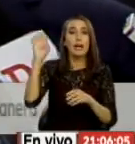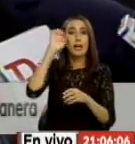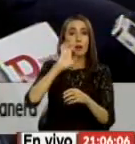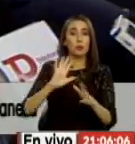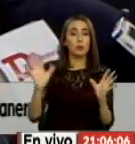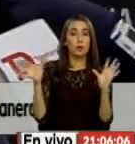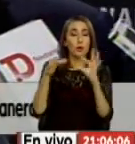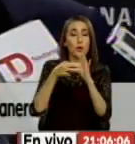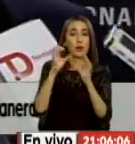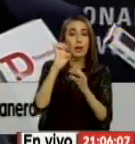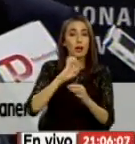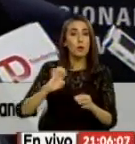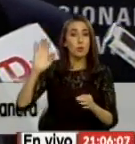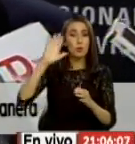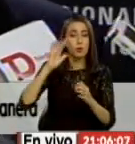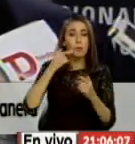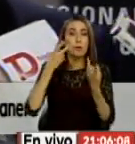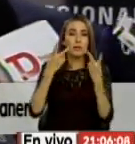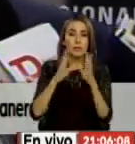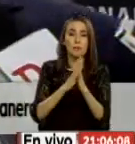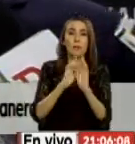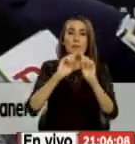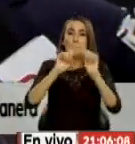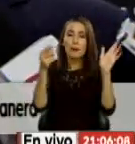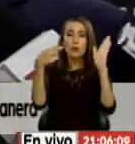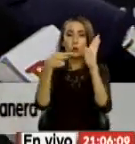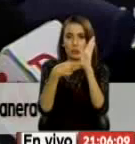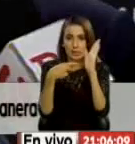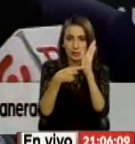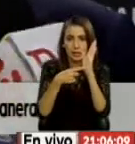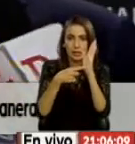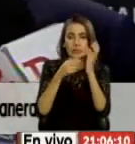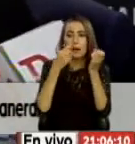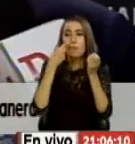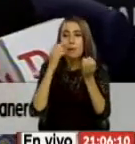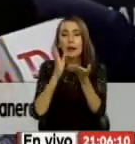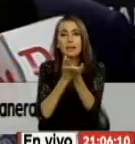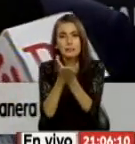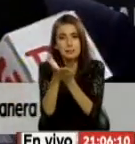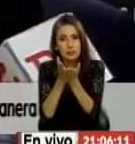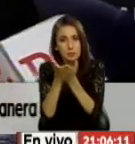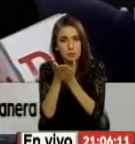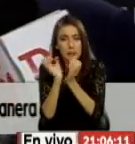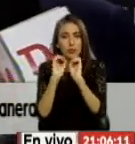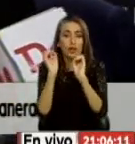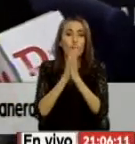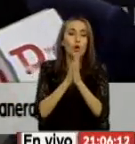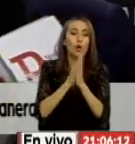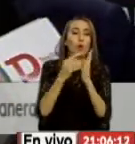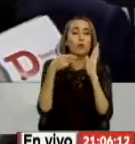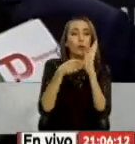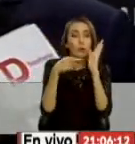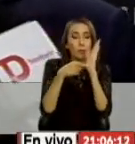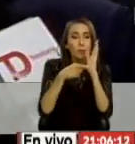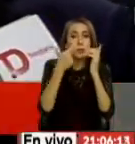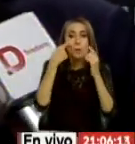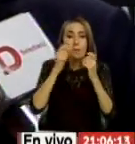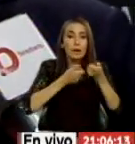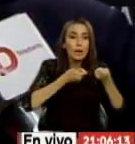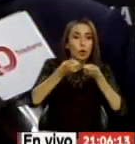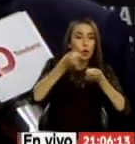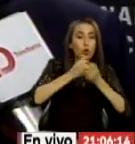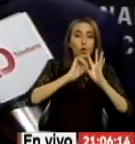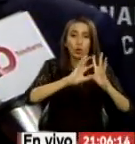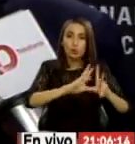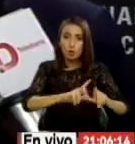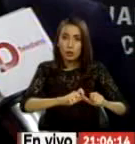como les digo, mientras sea una tasa de servicios, mientras tenga un concepto en el caso de combatir la corrupción, el contrabando, bien se